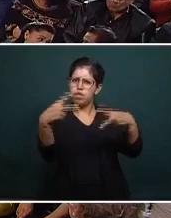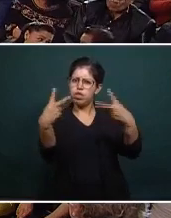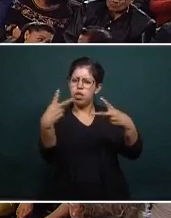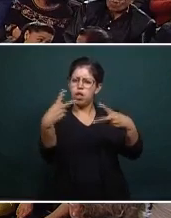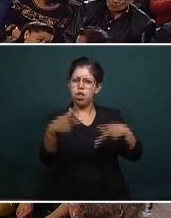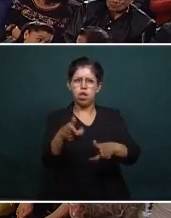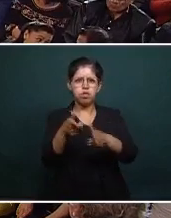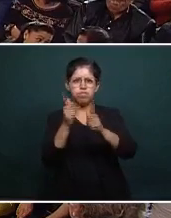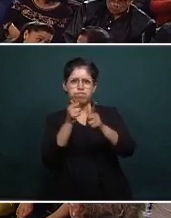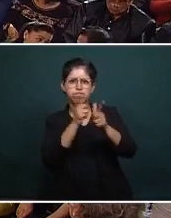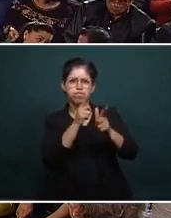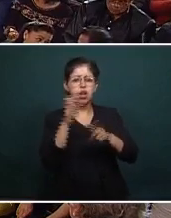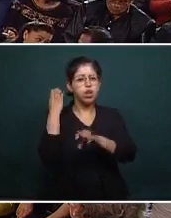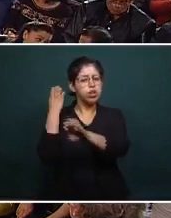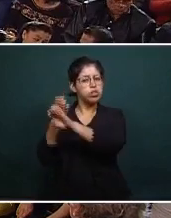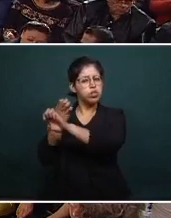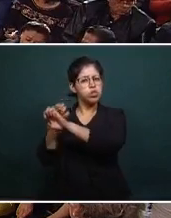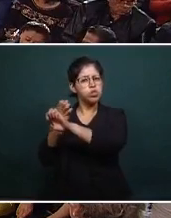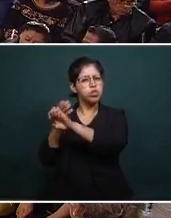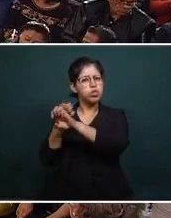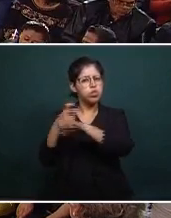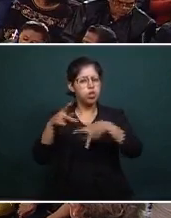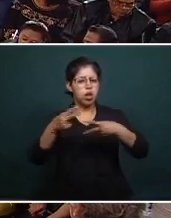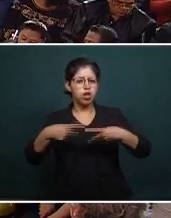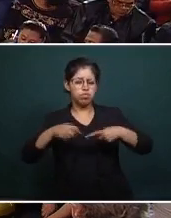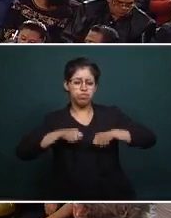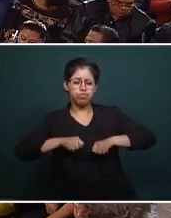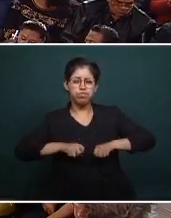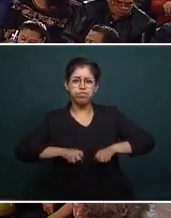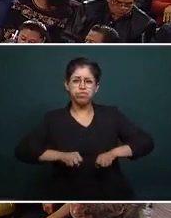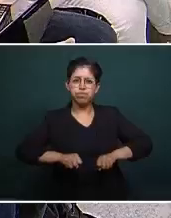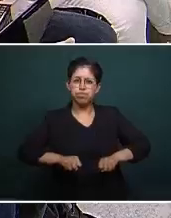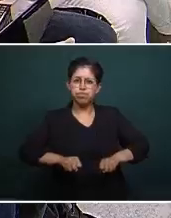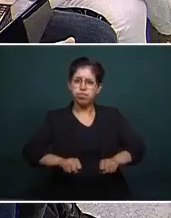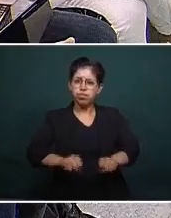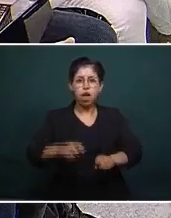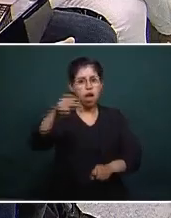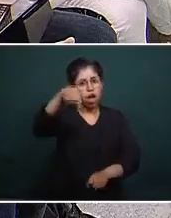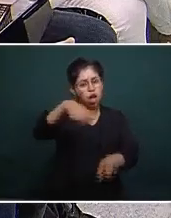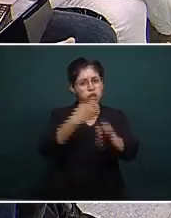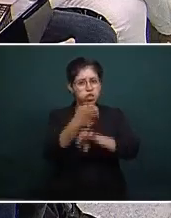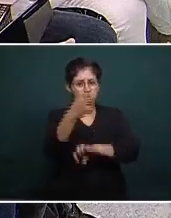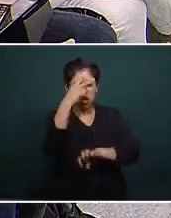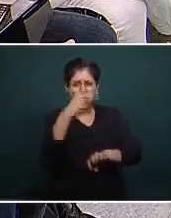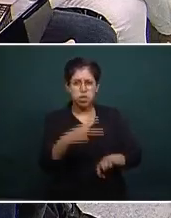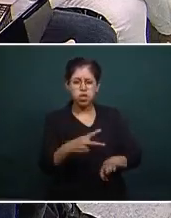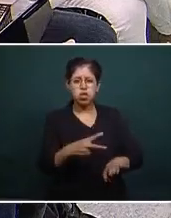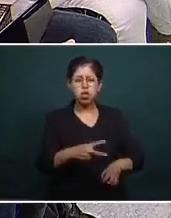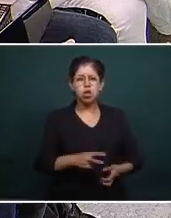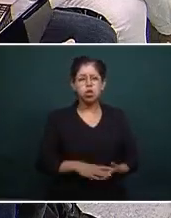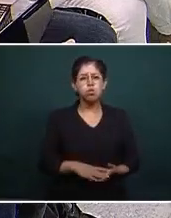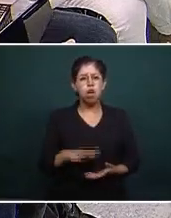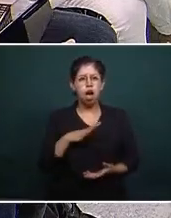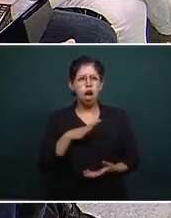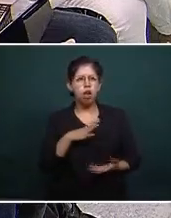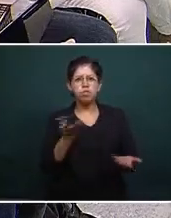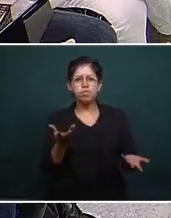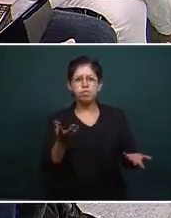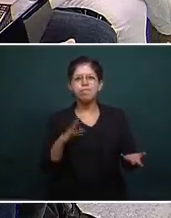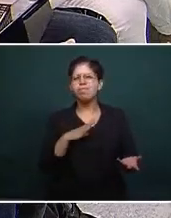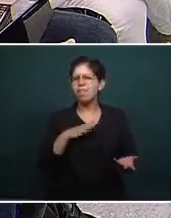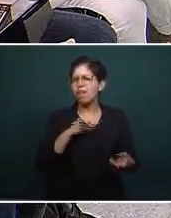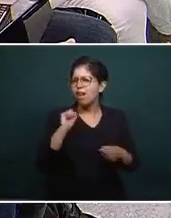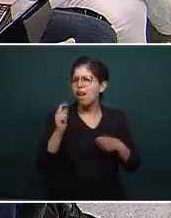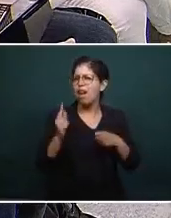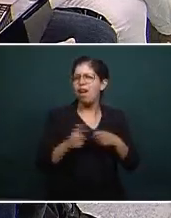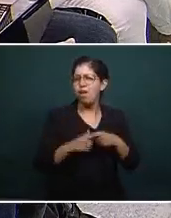armas en Estados Unidos, en las tiendas departamentales, aquí en el Estado de México se está viendo un fenómeno